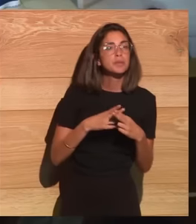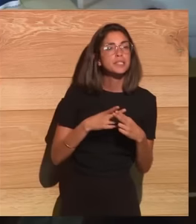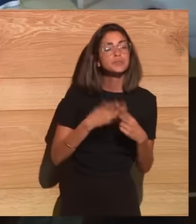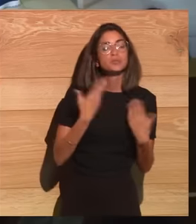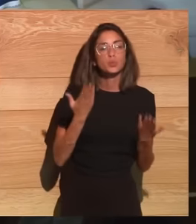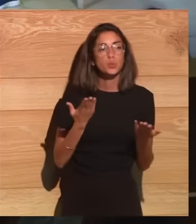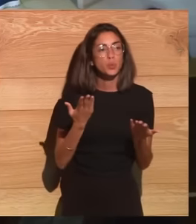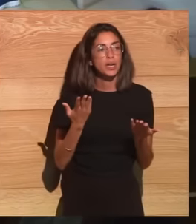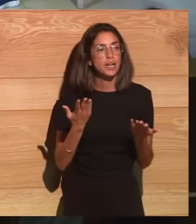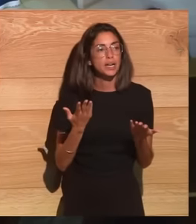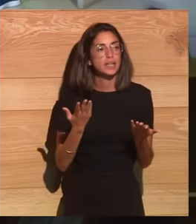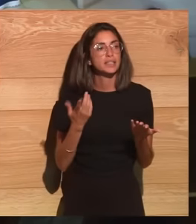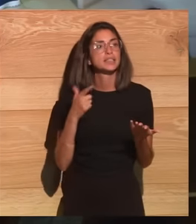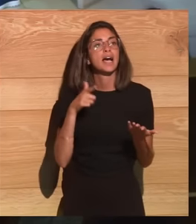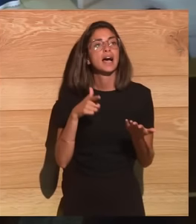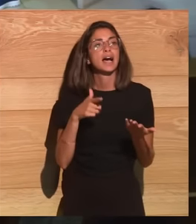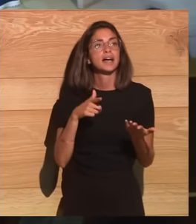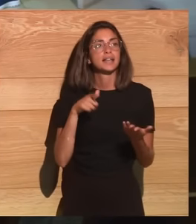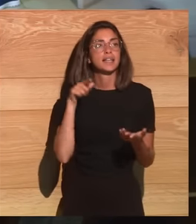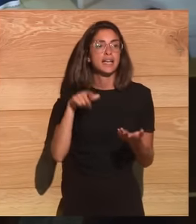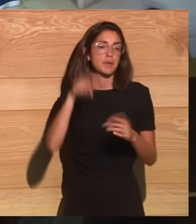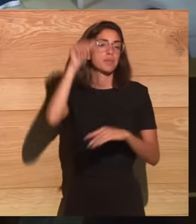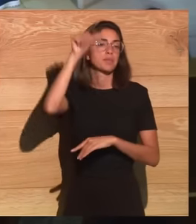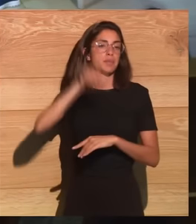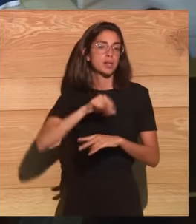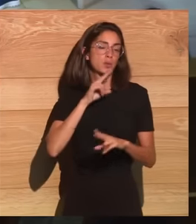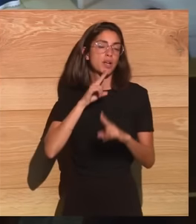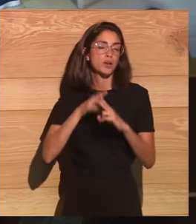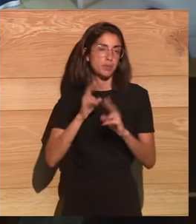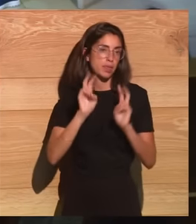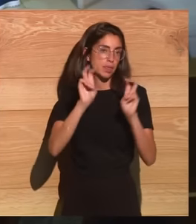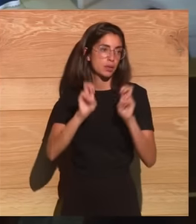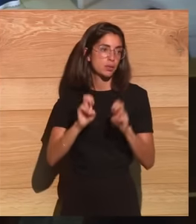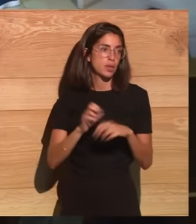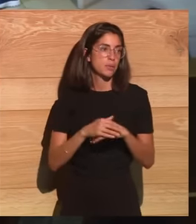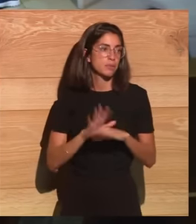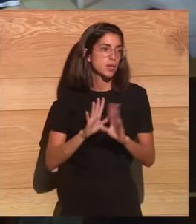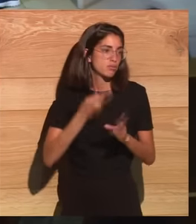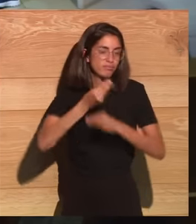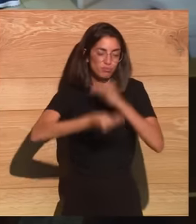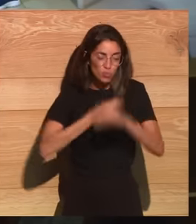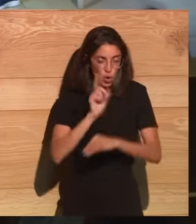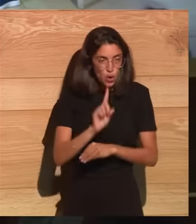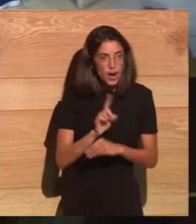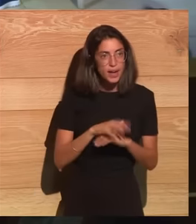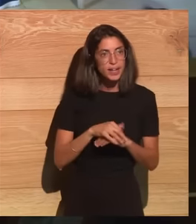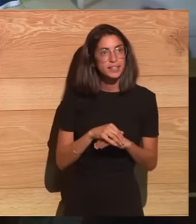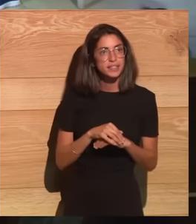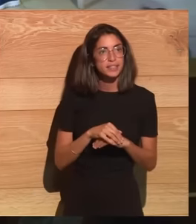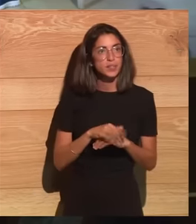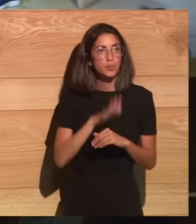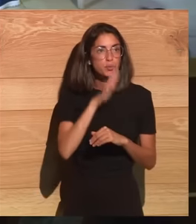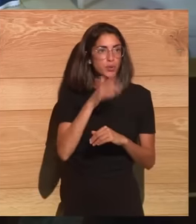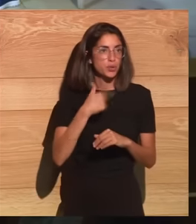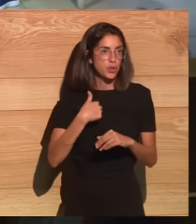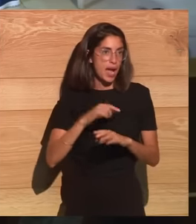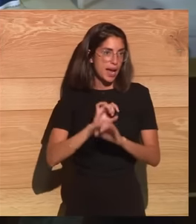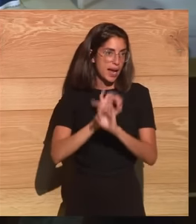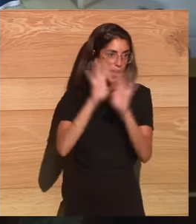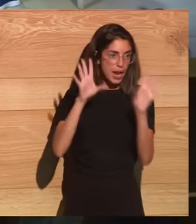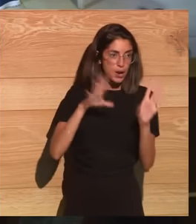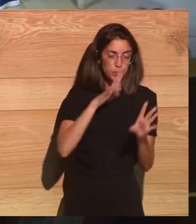serie y no, no ah, más dura será la caída. ¿Ves cómo lo hace? Vale, hombre, pero ya, pero no hagas eso, Juan, que da igual. Que ya ha quedado claro que soy